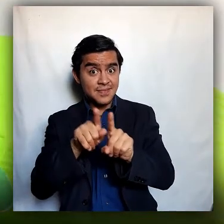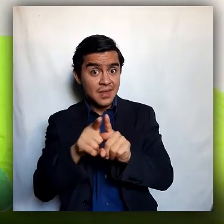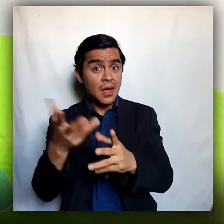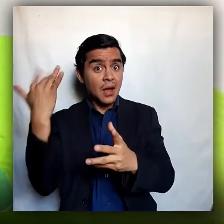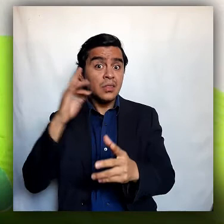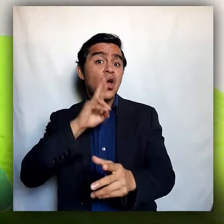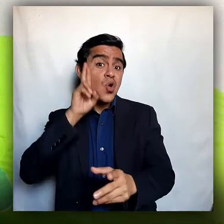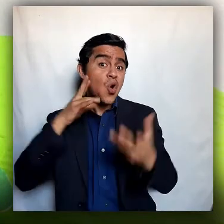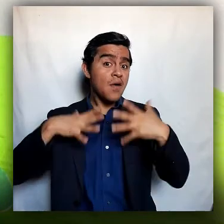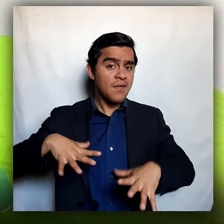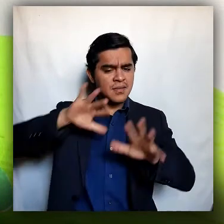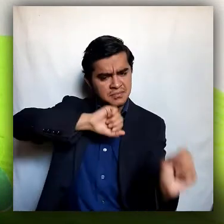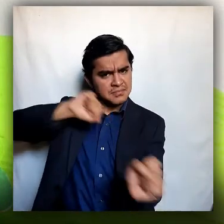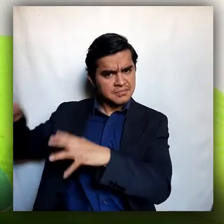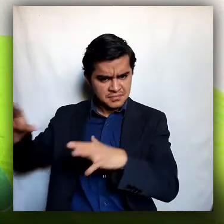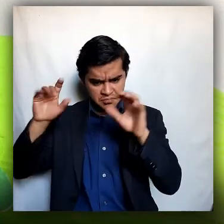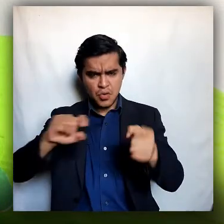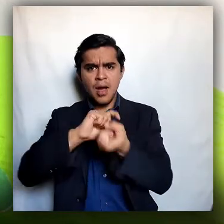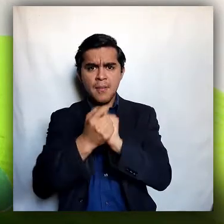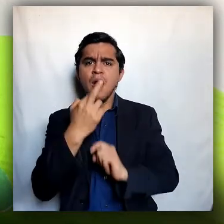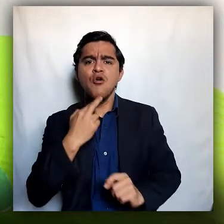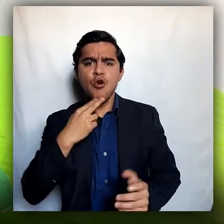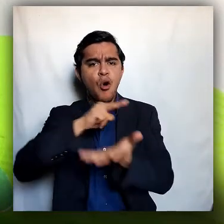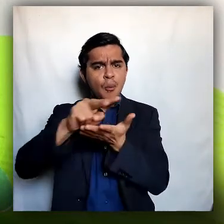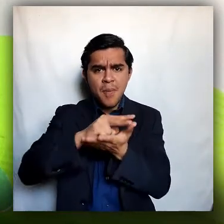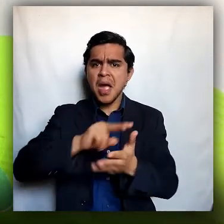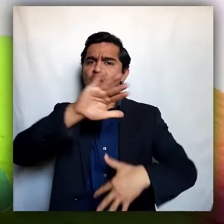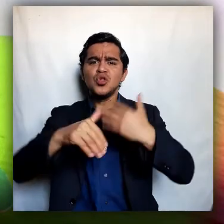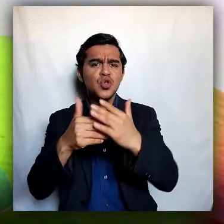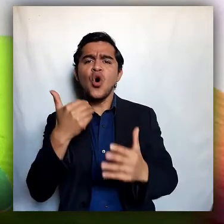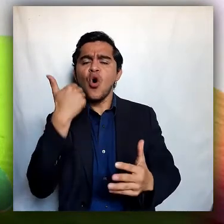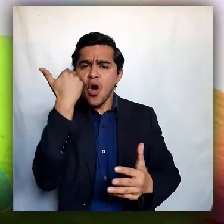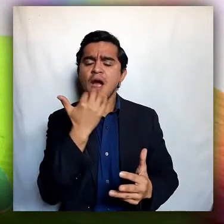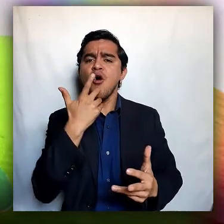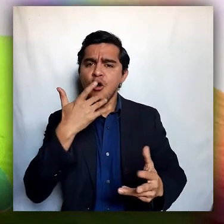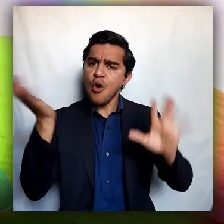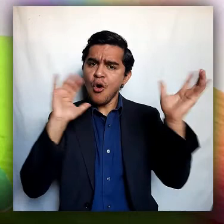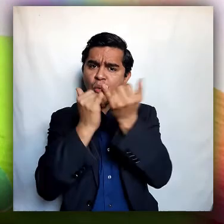olvidaron los vestidos rosas y se vistieron de rojo, de verde y de todos los colores del